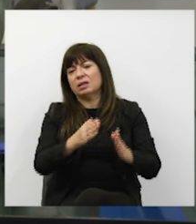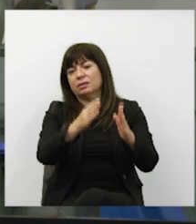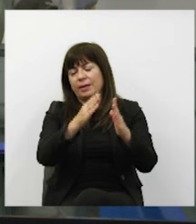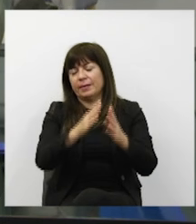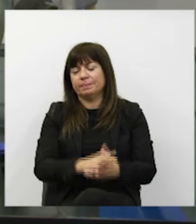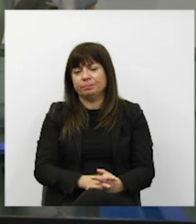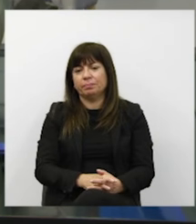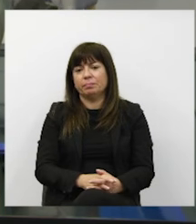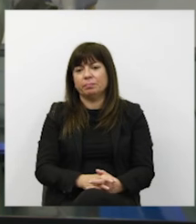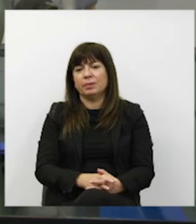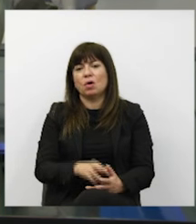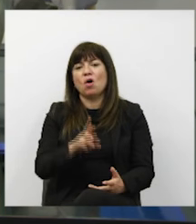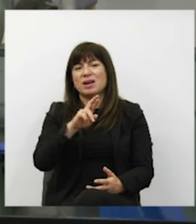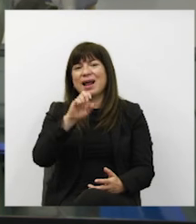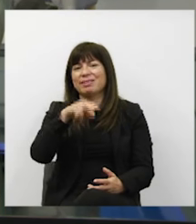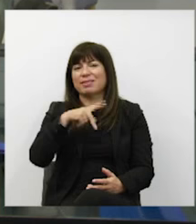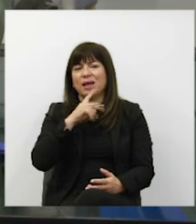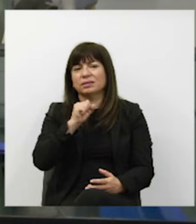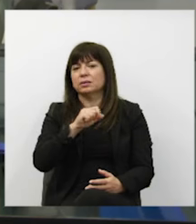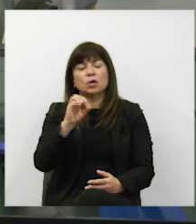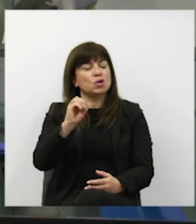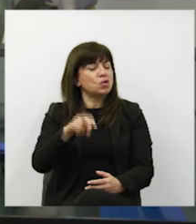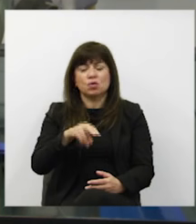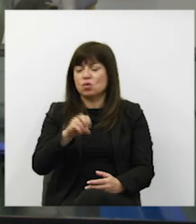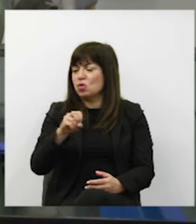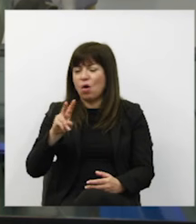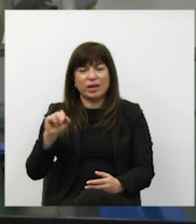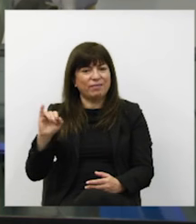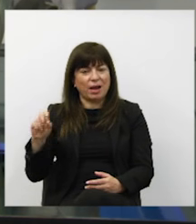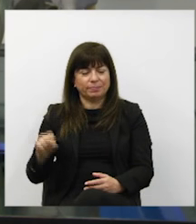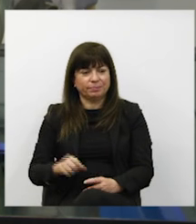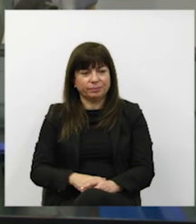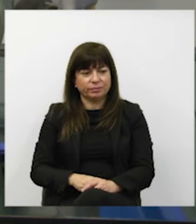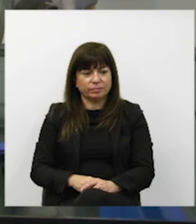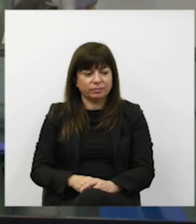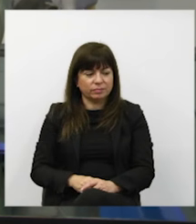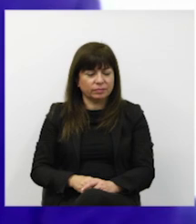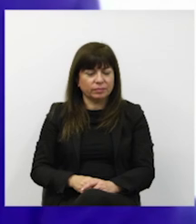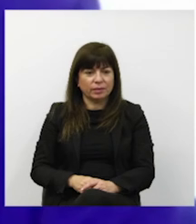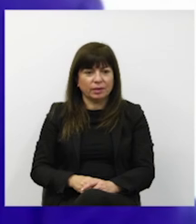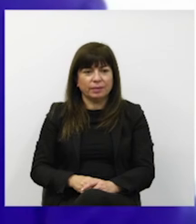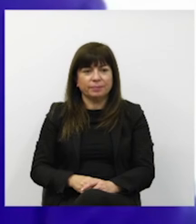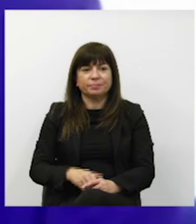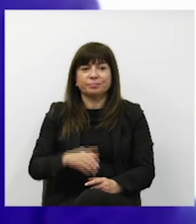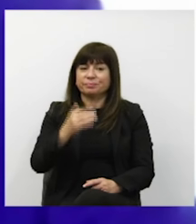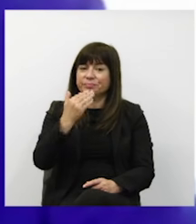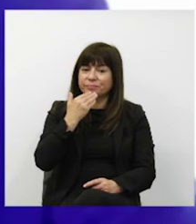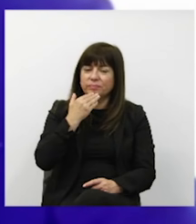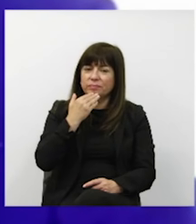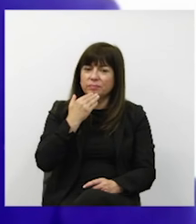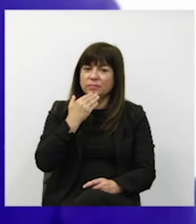pero renta, no IVA. Respecto al 2% de elección, ahí sí que estoy en contra completo. O sea,